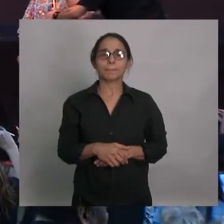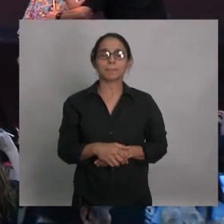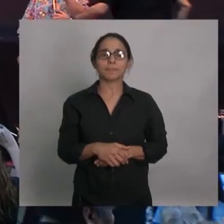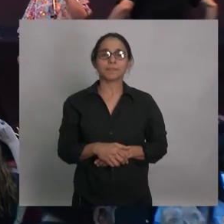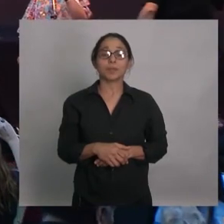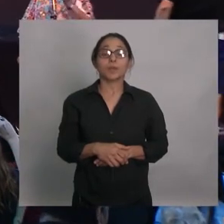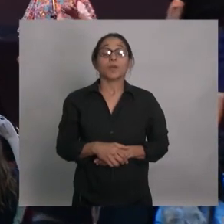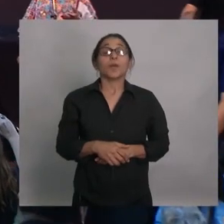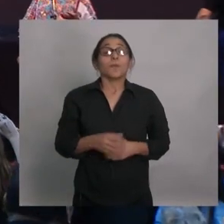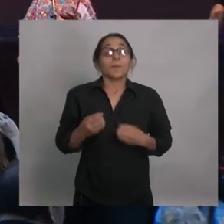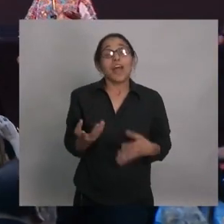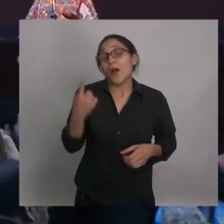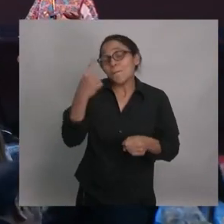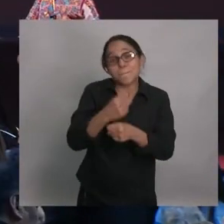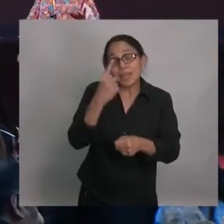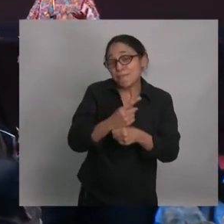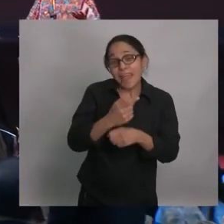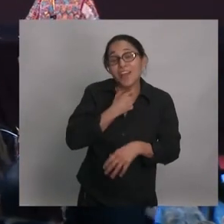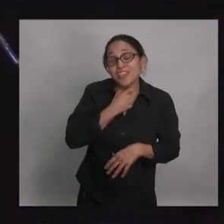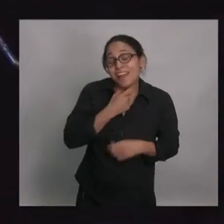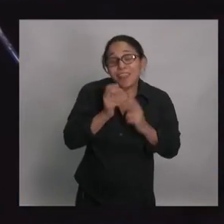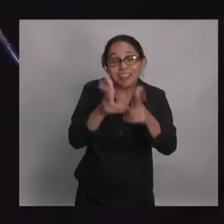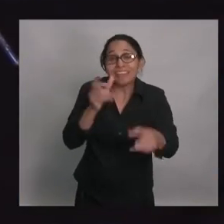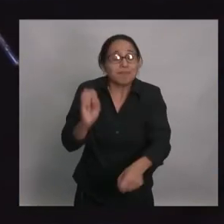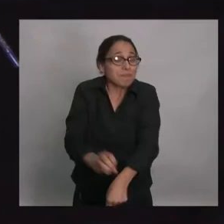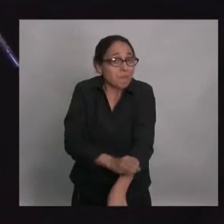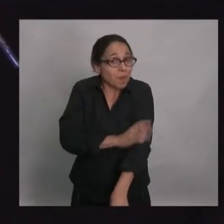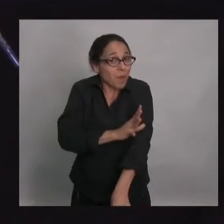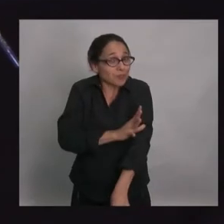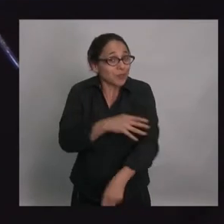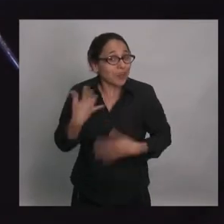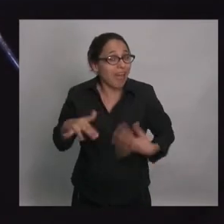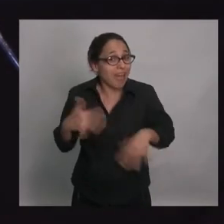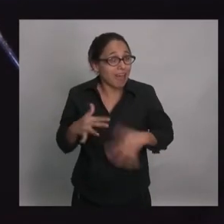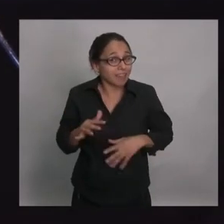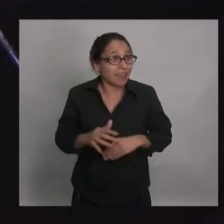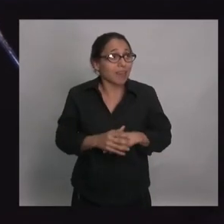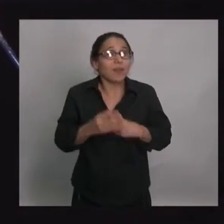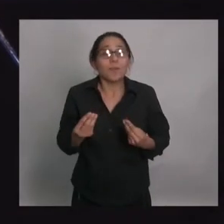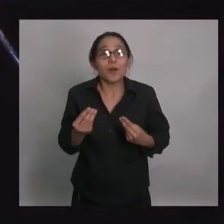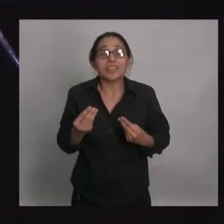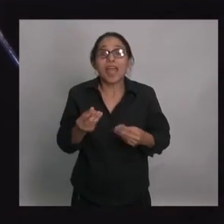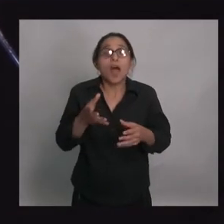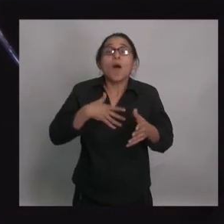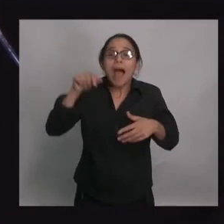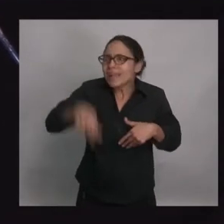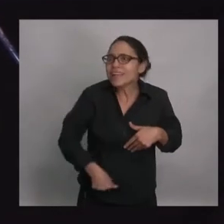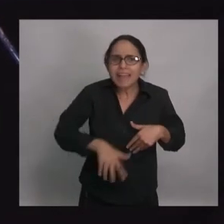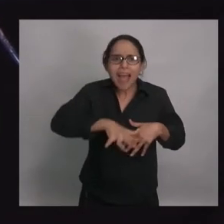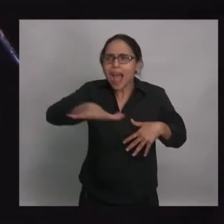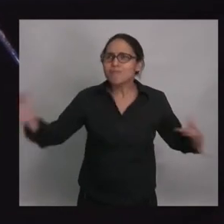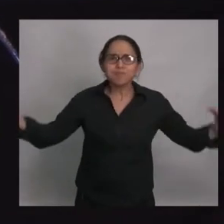bueno primero quiero decir que estoy muy emocionada por estos restos de pueblos que están aquí